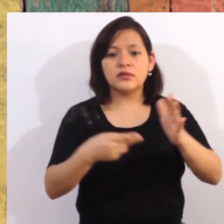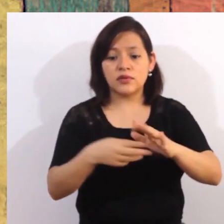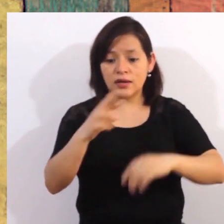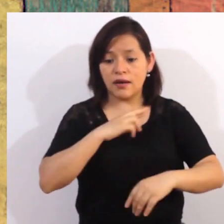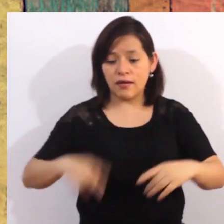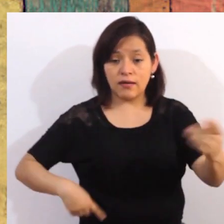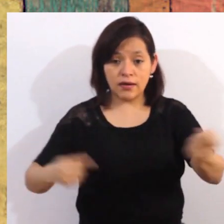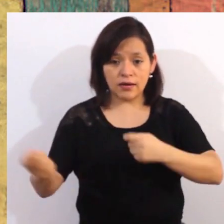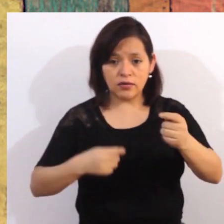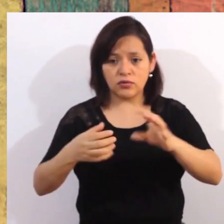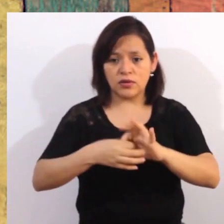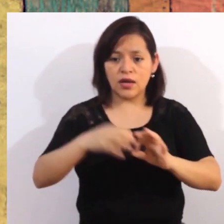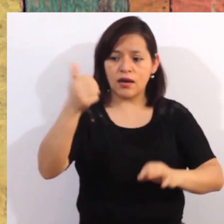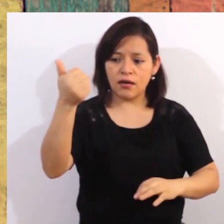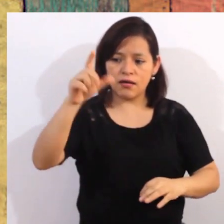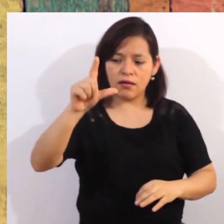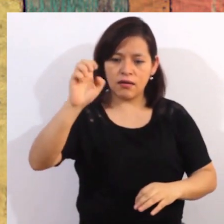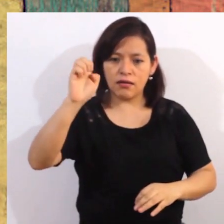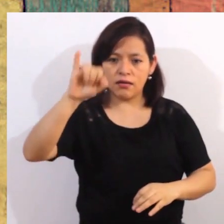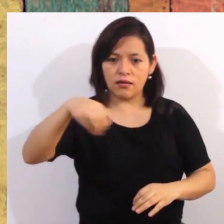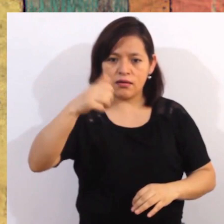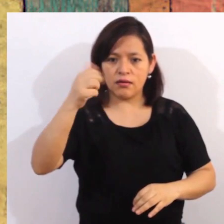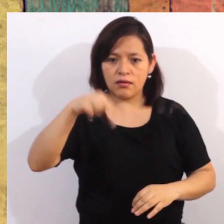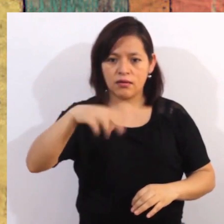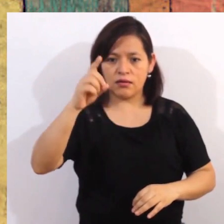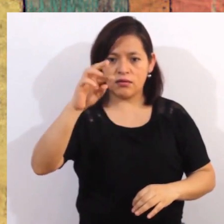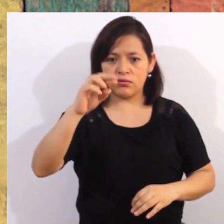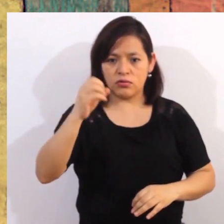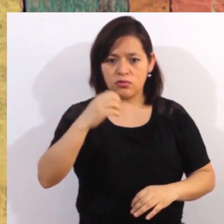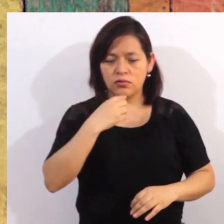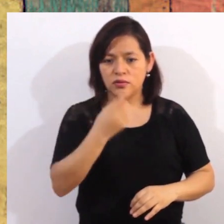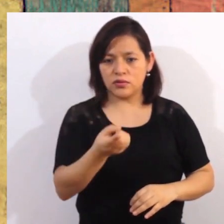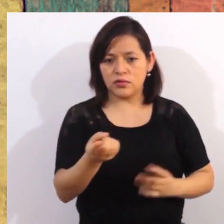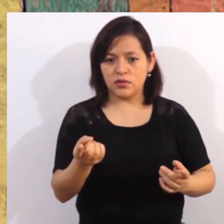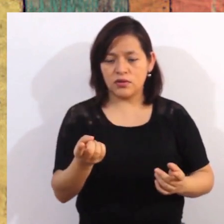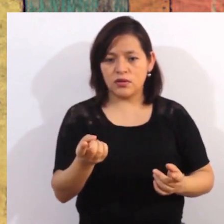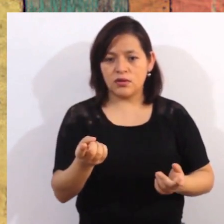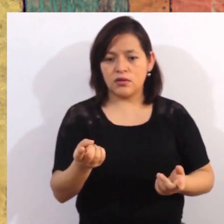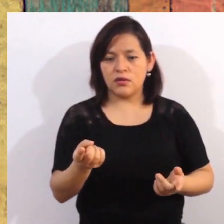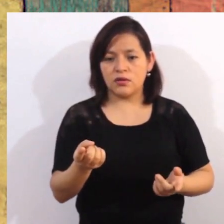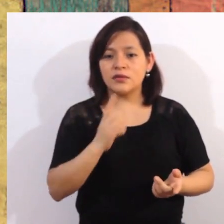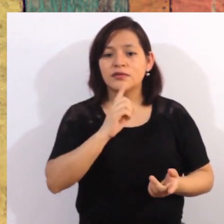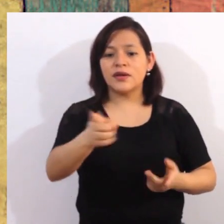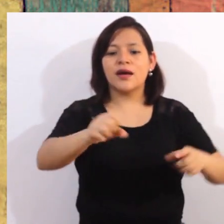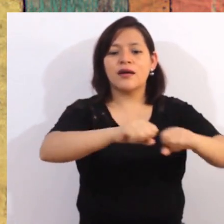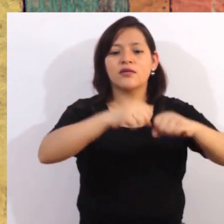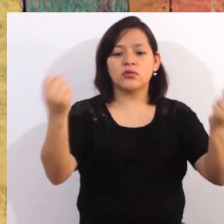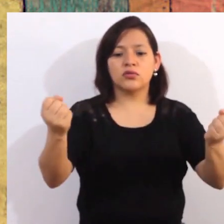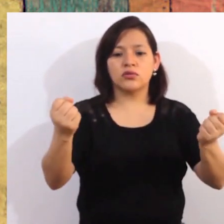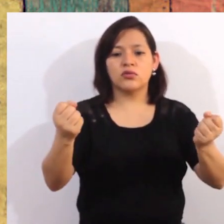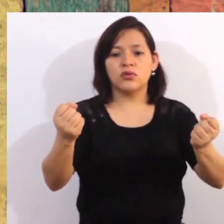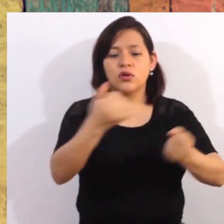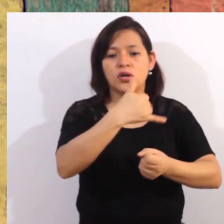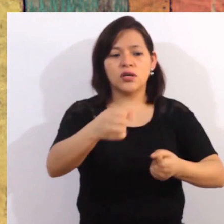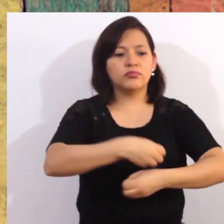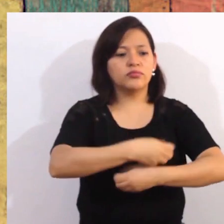rey, Alejandro el Grande. Y se nos dice, pero cuando se haya levantado su reino, será quebrantado y